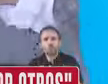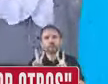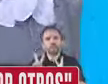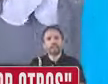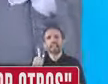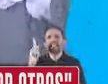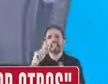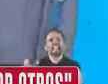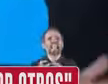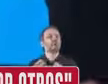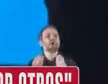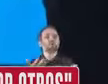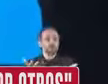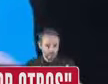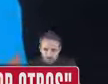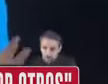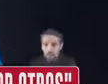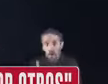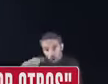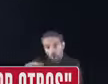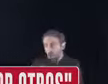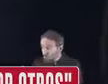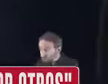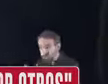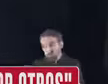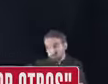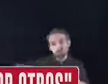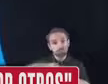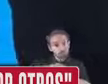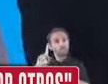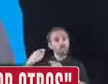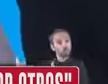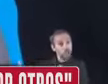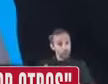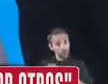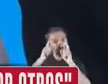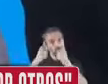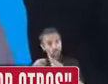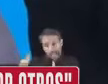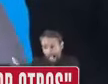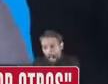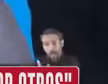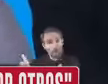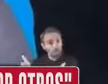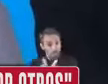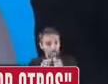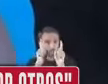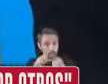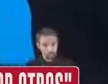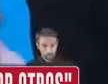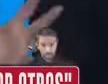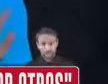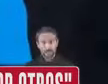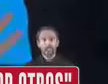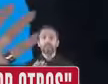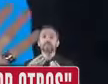quieran llamarlo y otros partidos también otros espacios políticos nos acompañan a ceder y